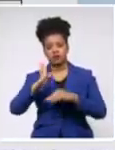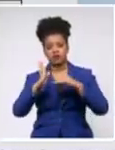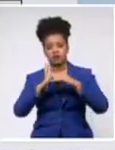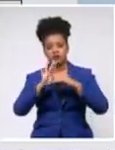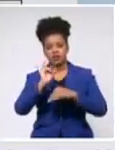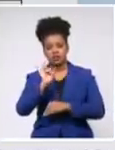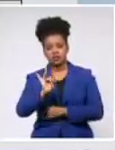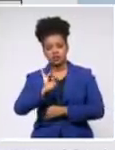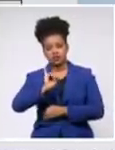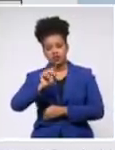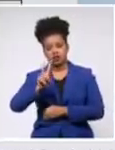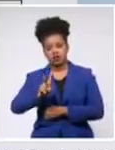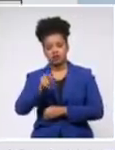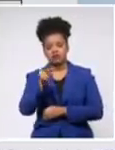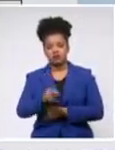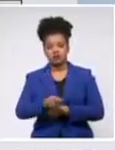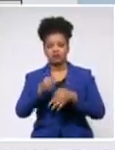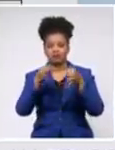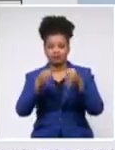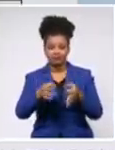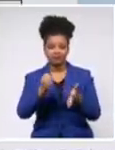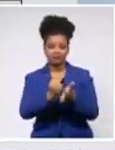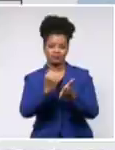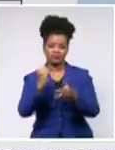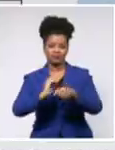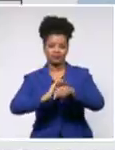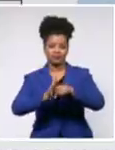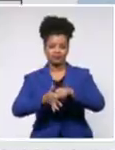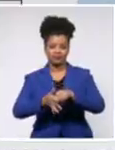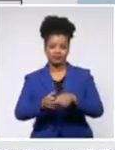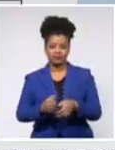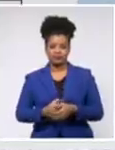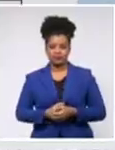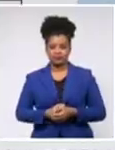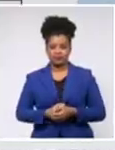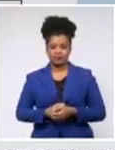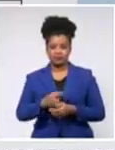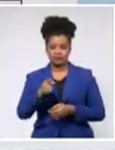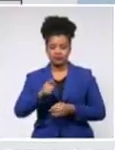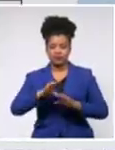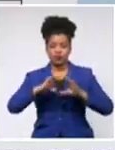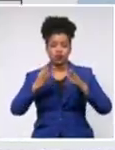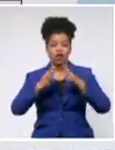324.762 personas con la COVID-19. Y esto hace un acumulado de